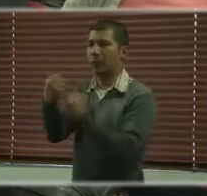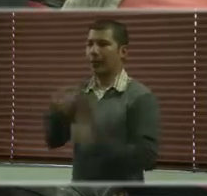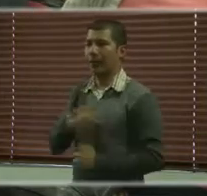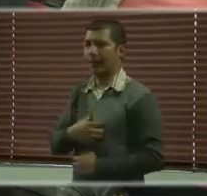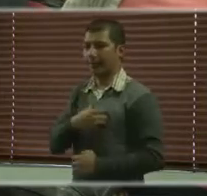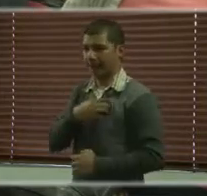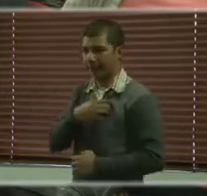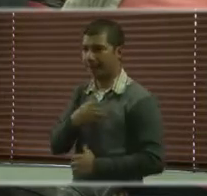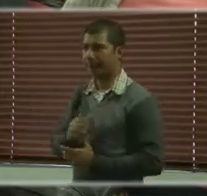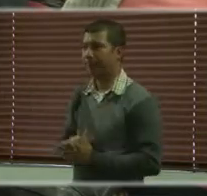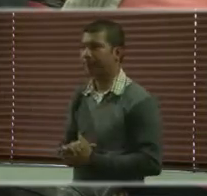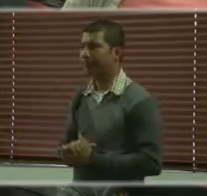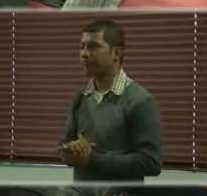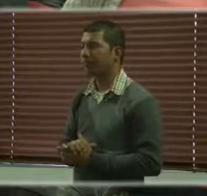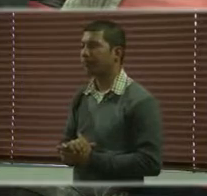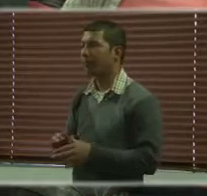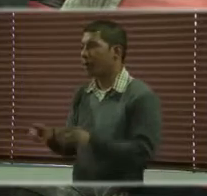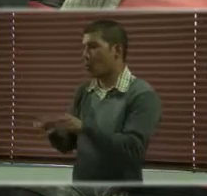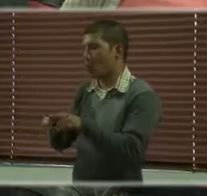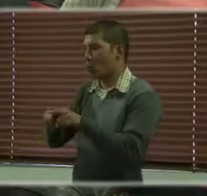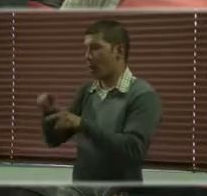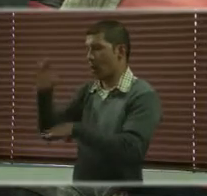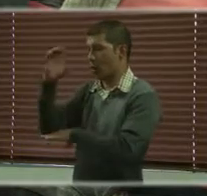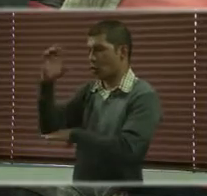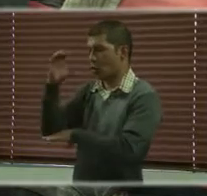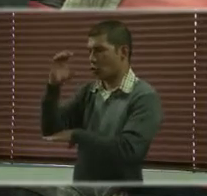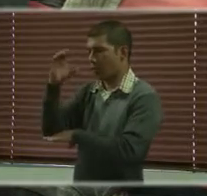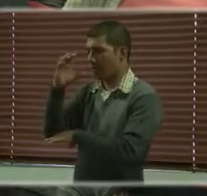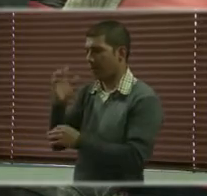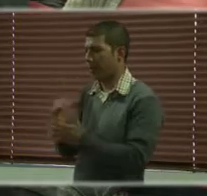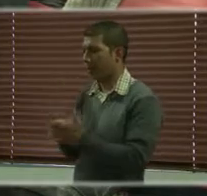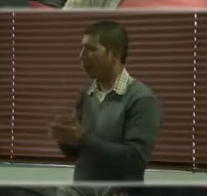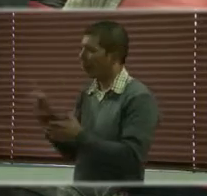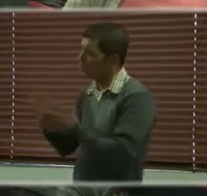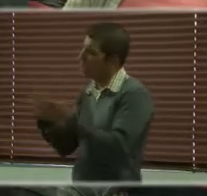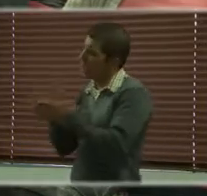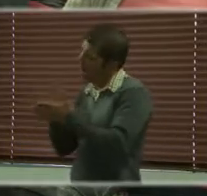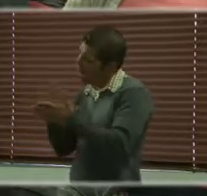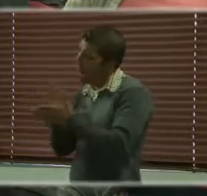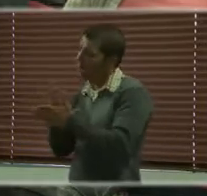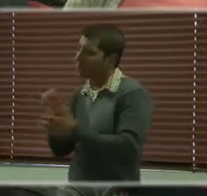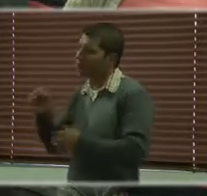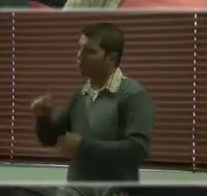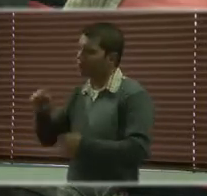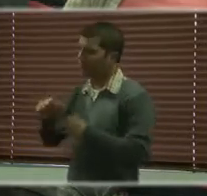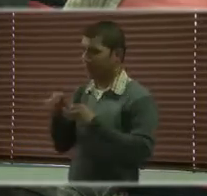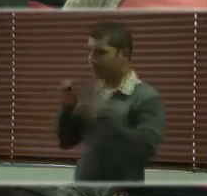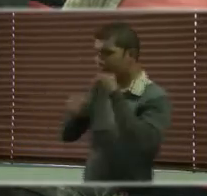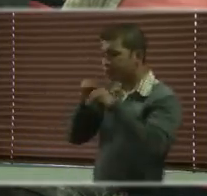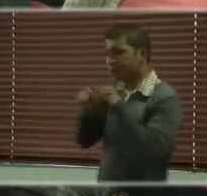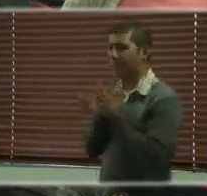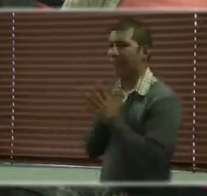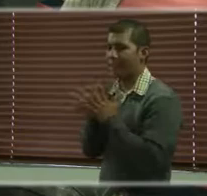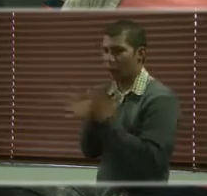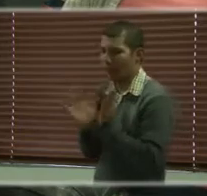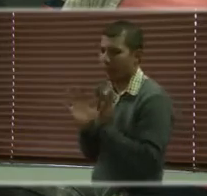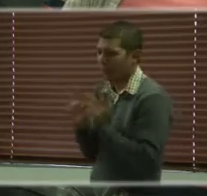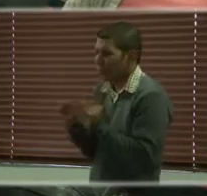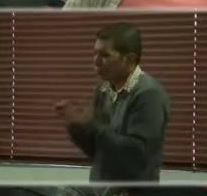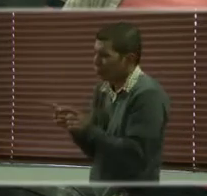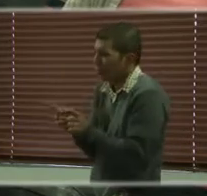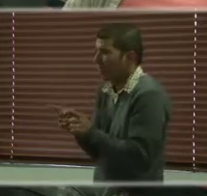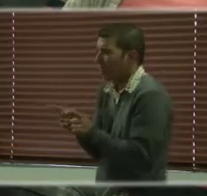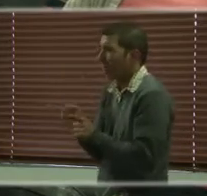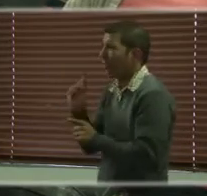como en el caso de Colombia ya nos contaste un poco del informe de la elaboración del informe pero que las